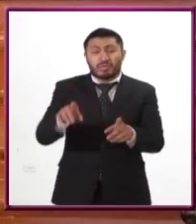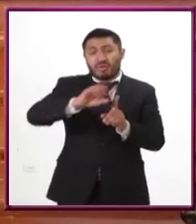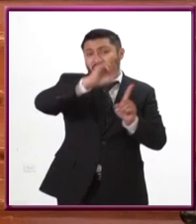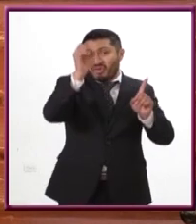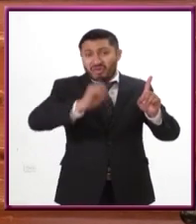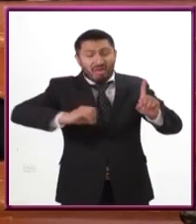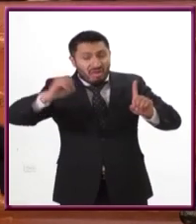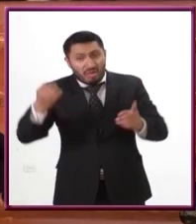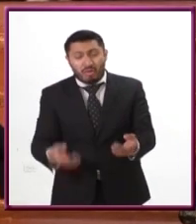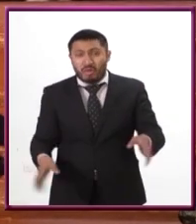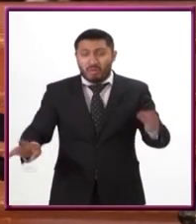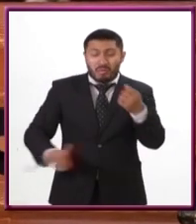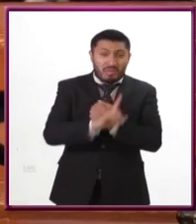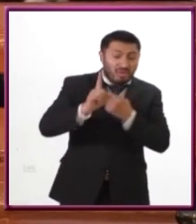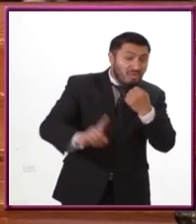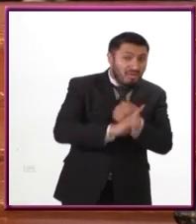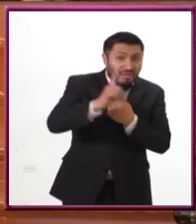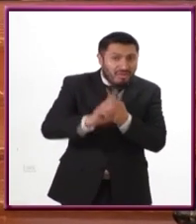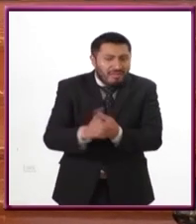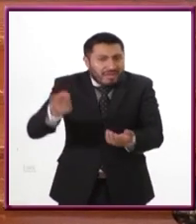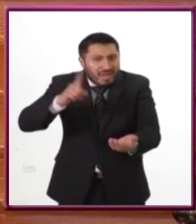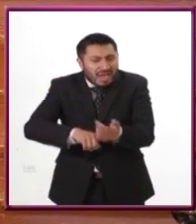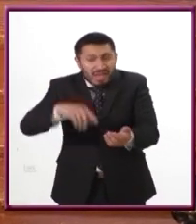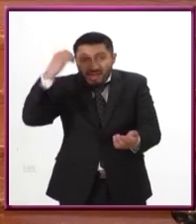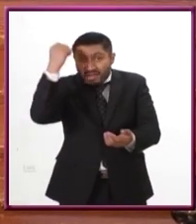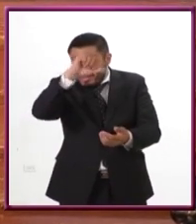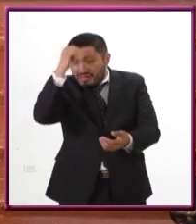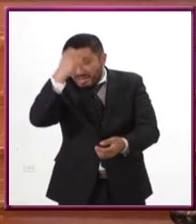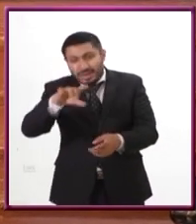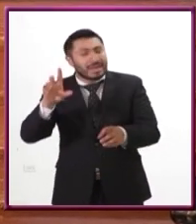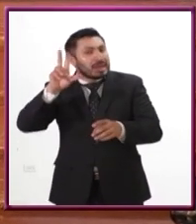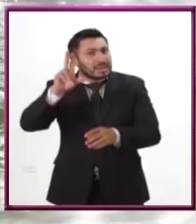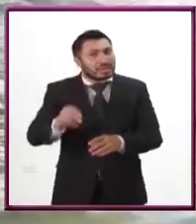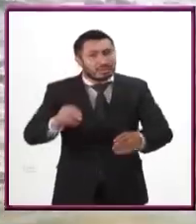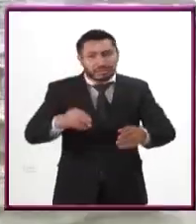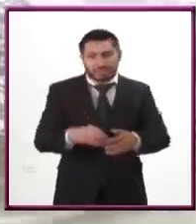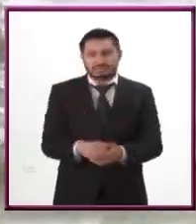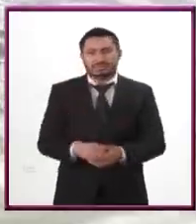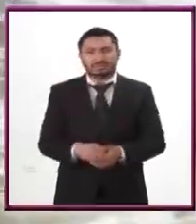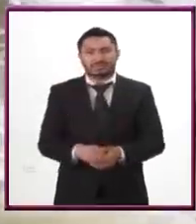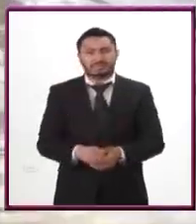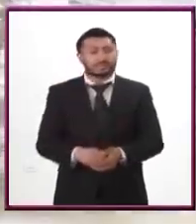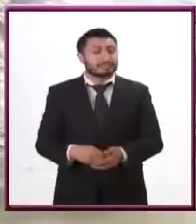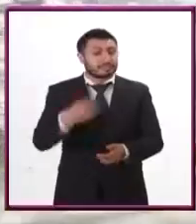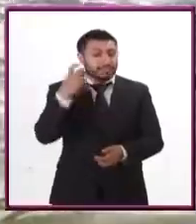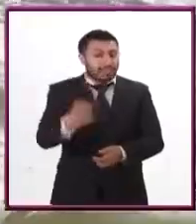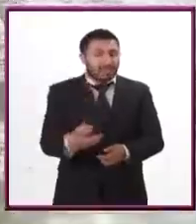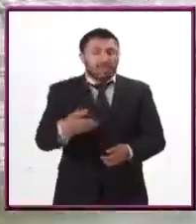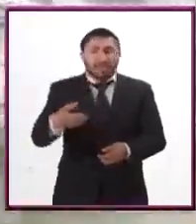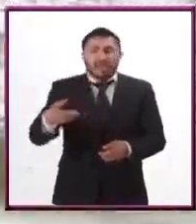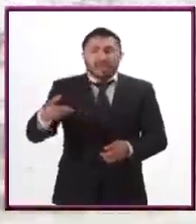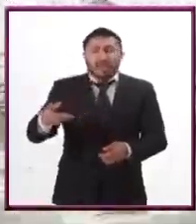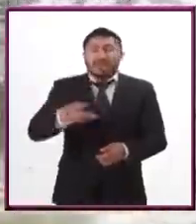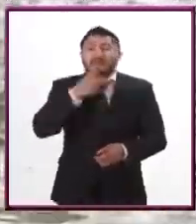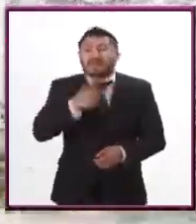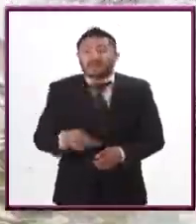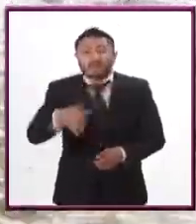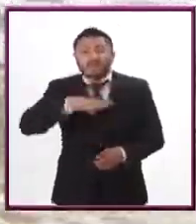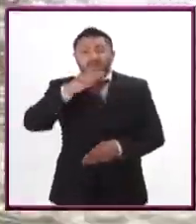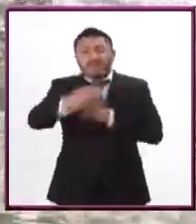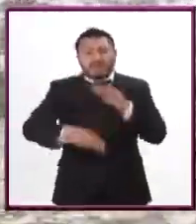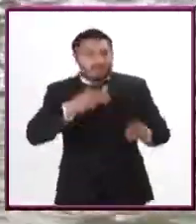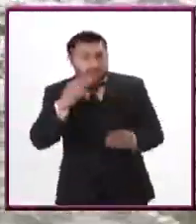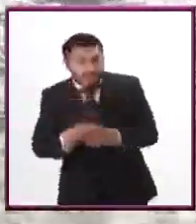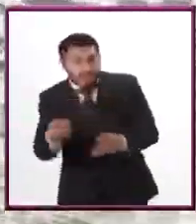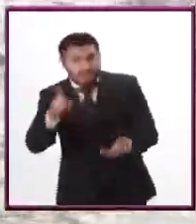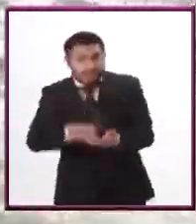como desorden o trastorno para referirse a las condiciones de las personas neurodivergentes. De acuerdo a este paradigma, en el